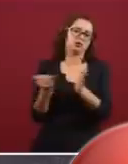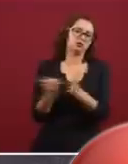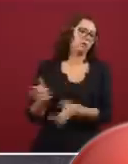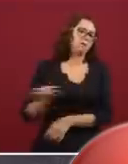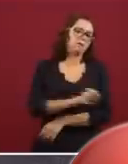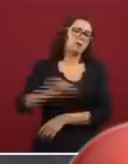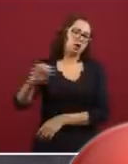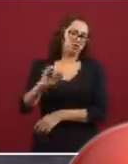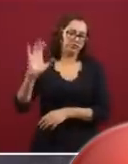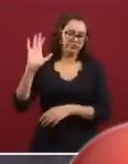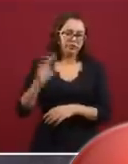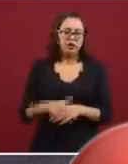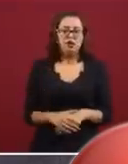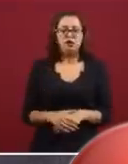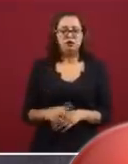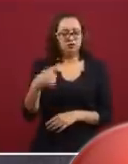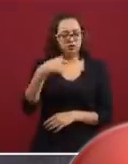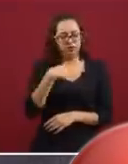Y insistí